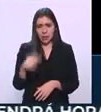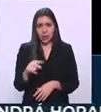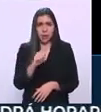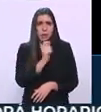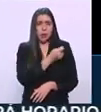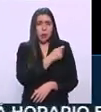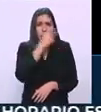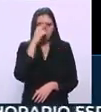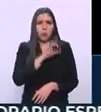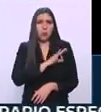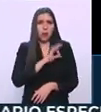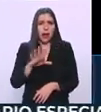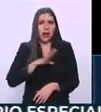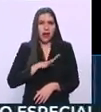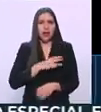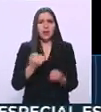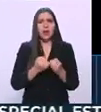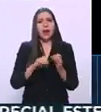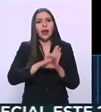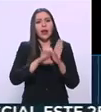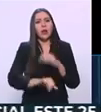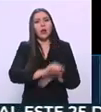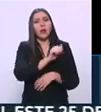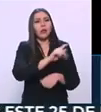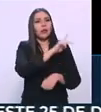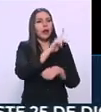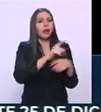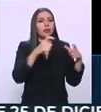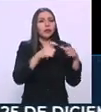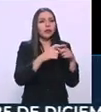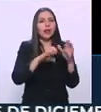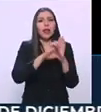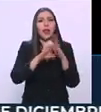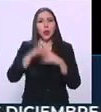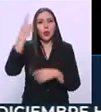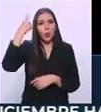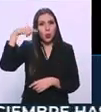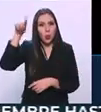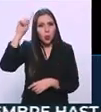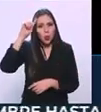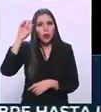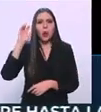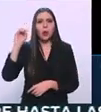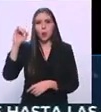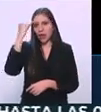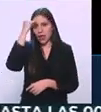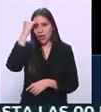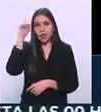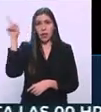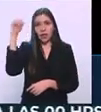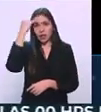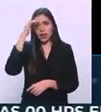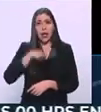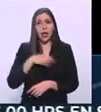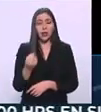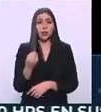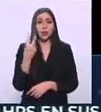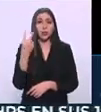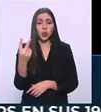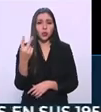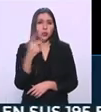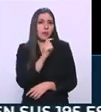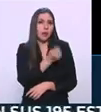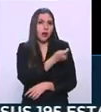por ejemplo, lo tienen otros países pequeños, o inclusive también la India. La India tiene 2 vacunas en las propuestas de